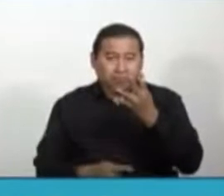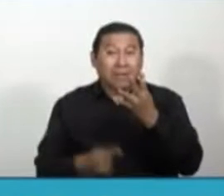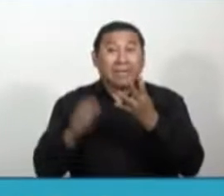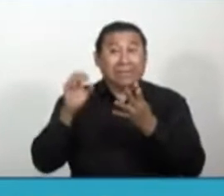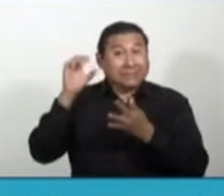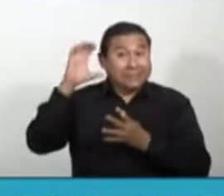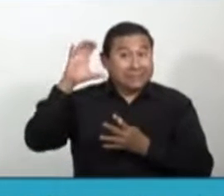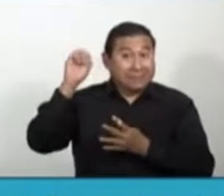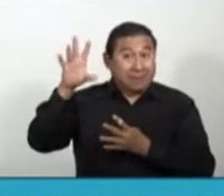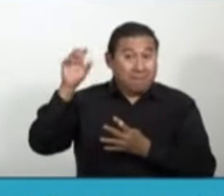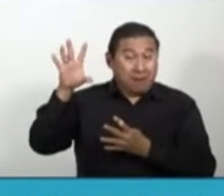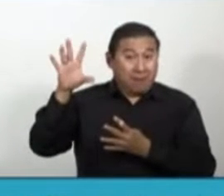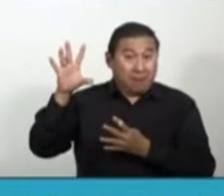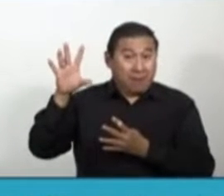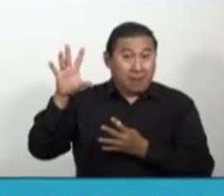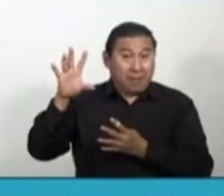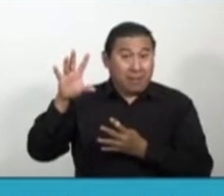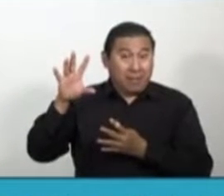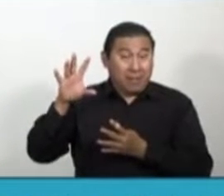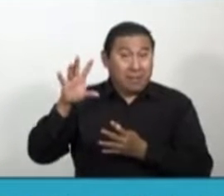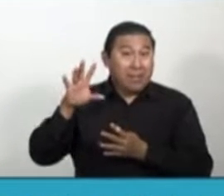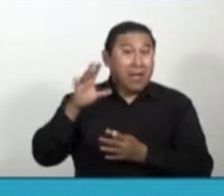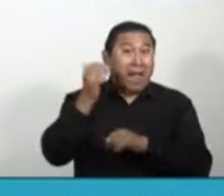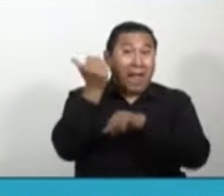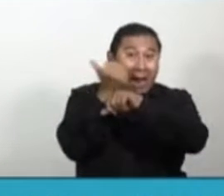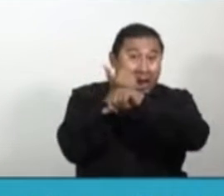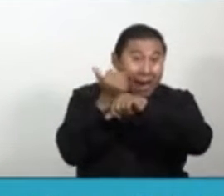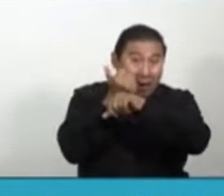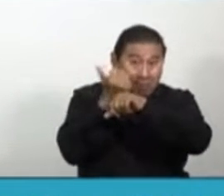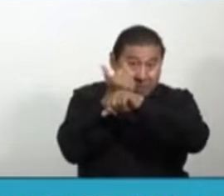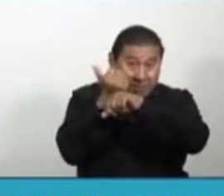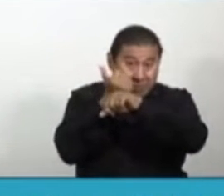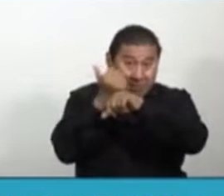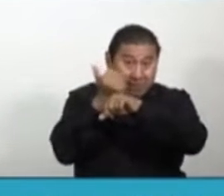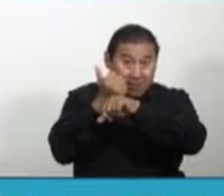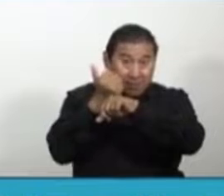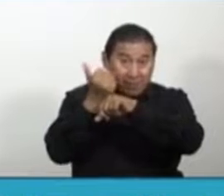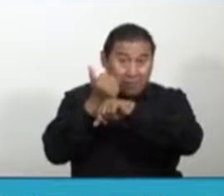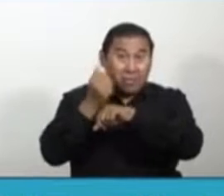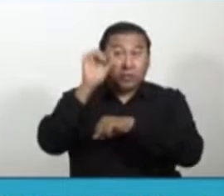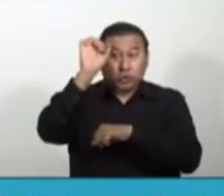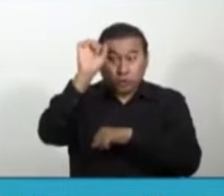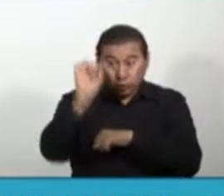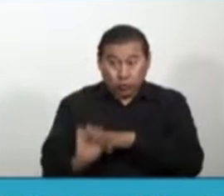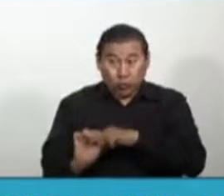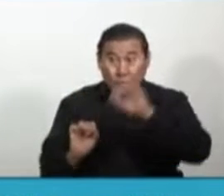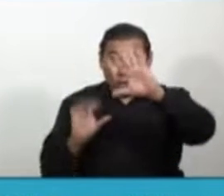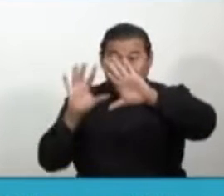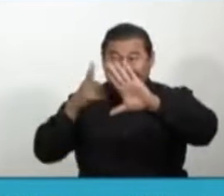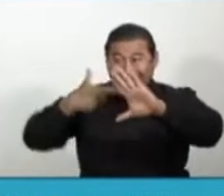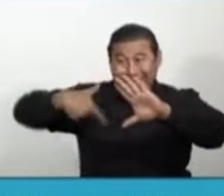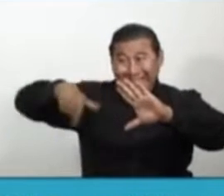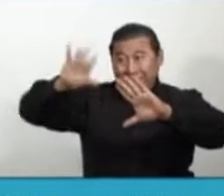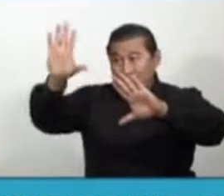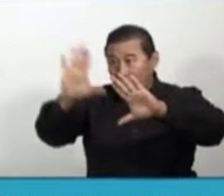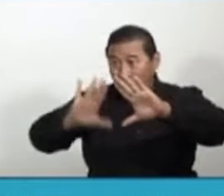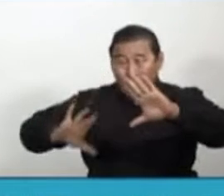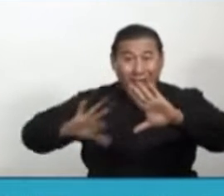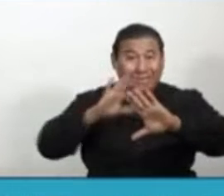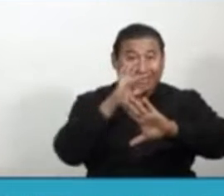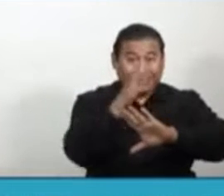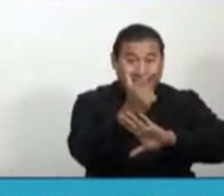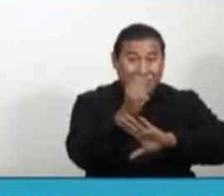El semáforo pasa a color amarillo. En el sur del estado, semáforo del 7